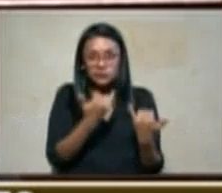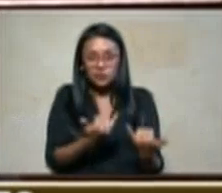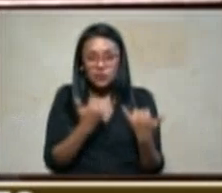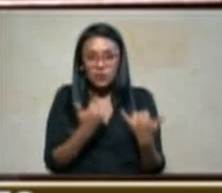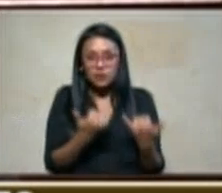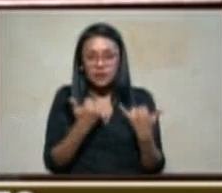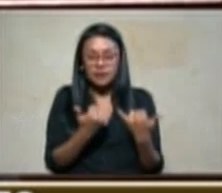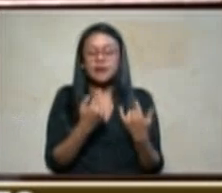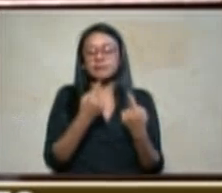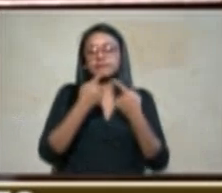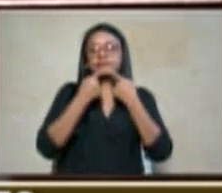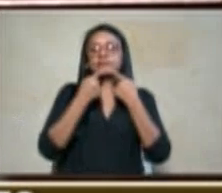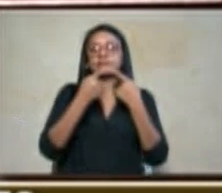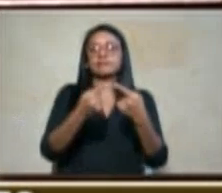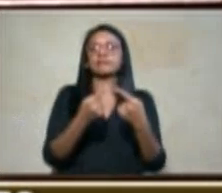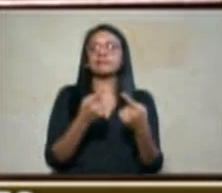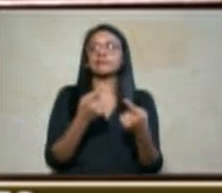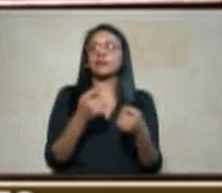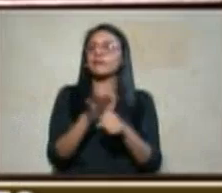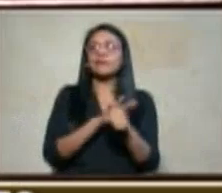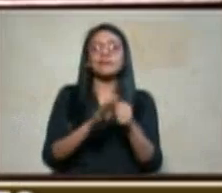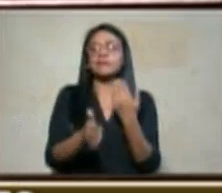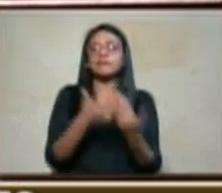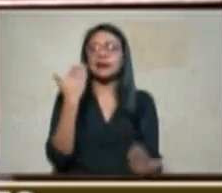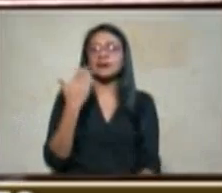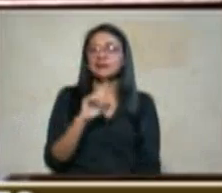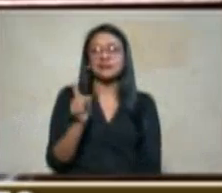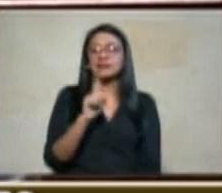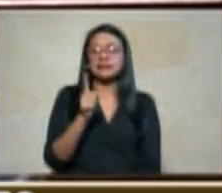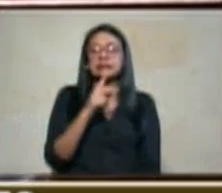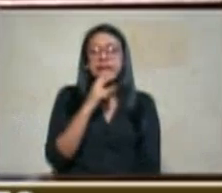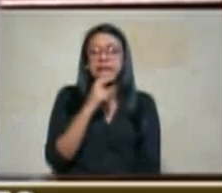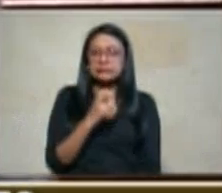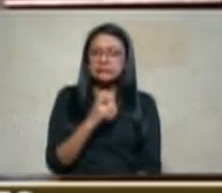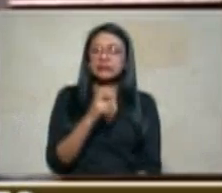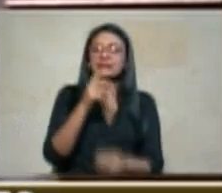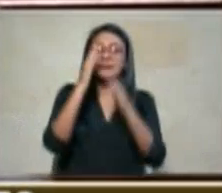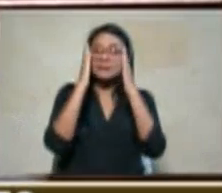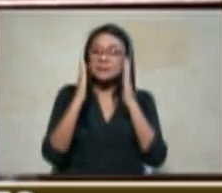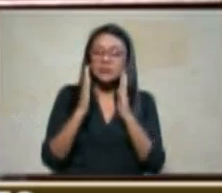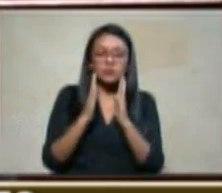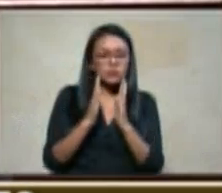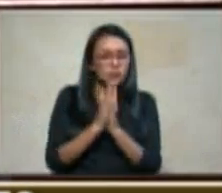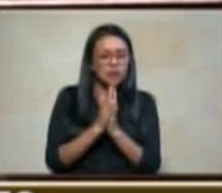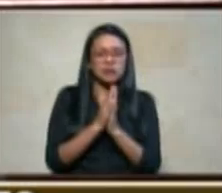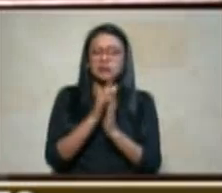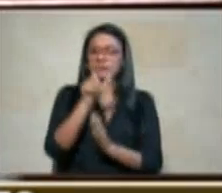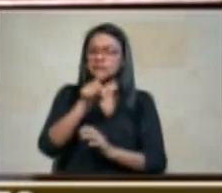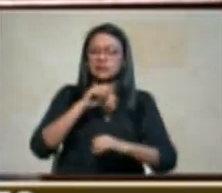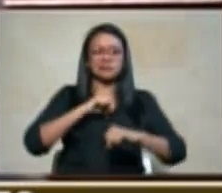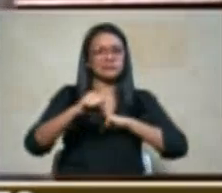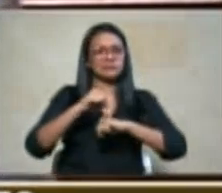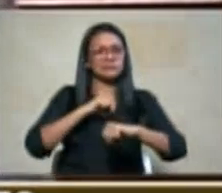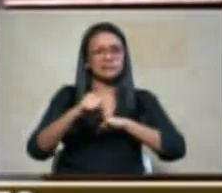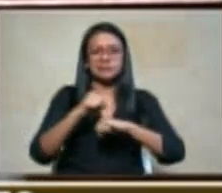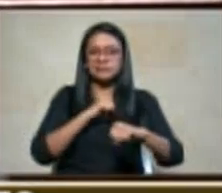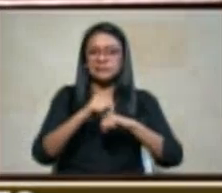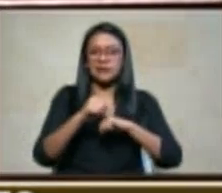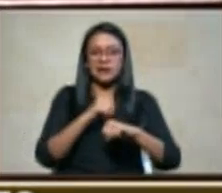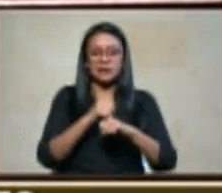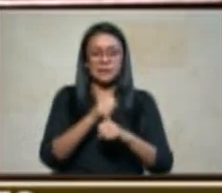también tenemos que decirlo, es un caso que no es fácil, es complejo. Esta señora ha hecho mucho por el Carmen de Bolívar, pero tenemos